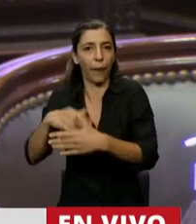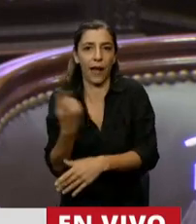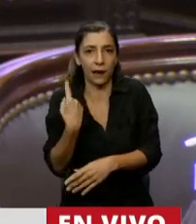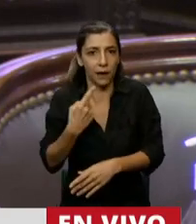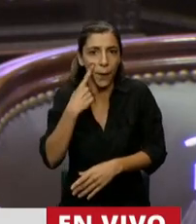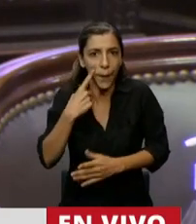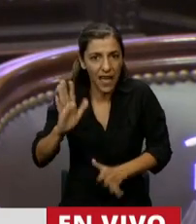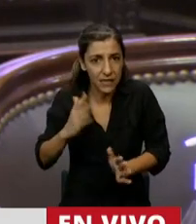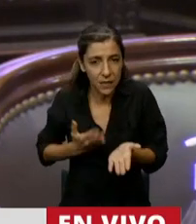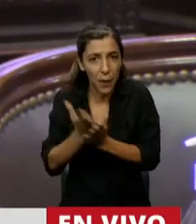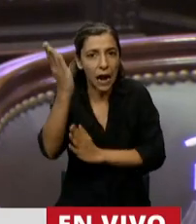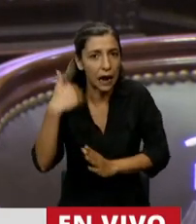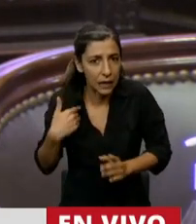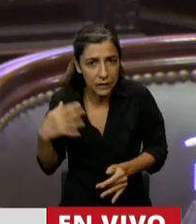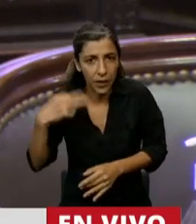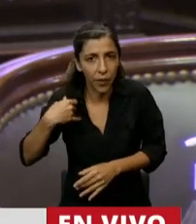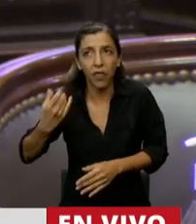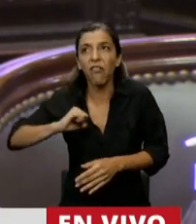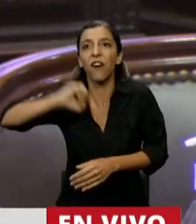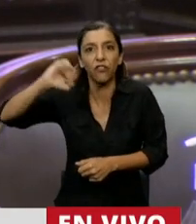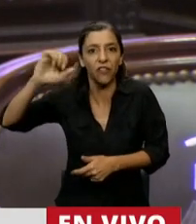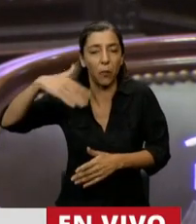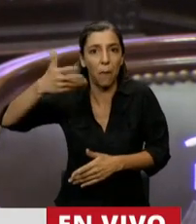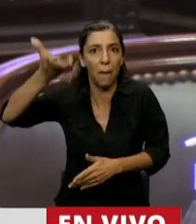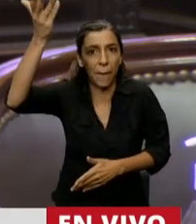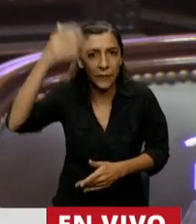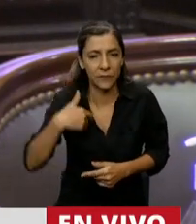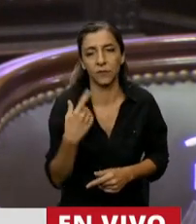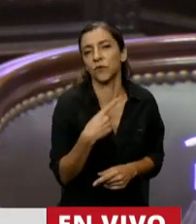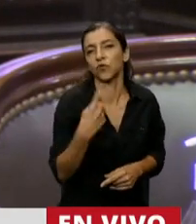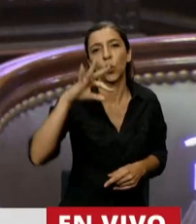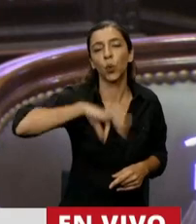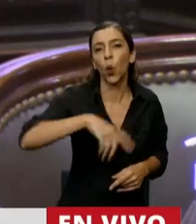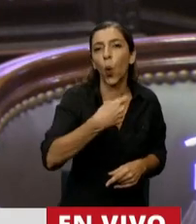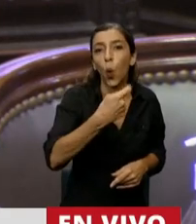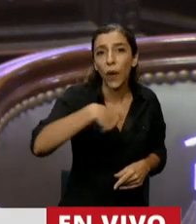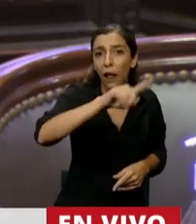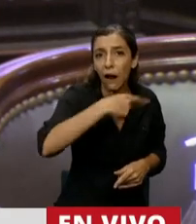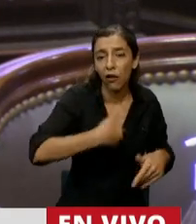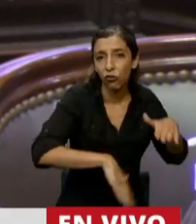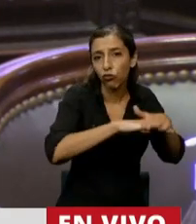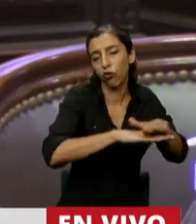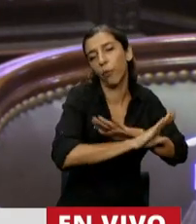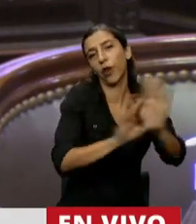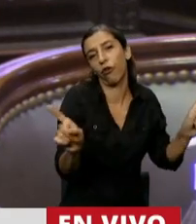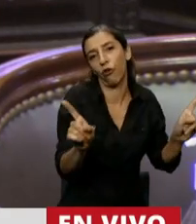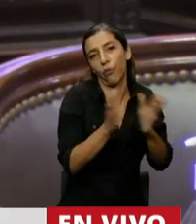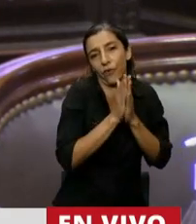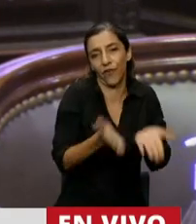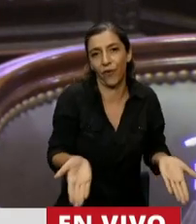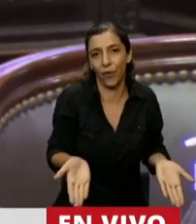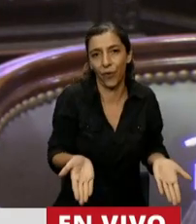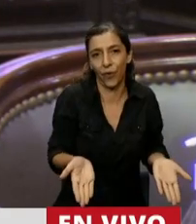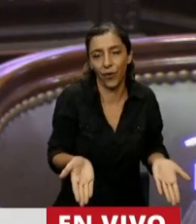inflación. No le pongamos un techo a las jubilaciones de nuestros abuelos. Por eso estimo que este proyecto que hoy estamos en